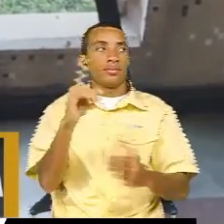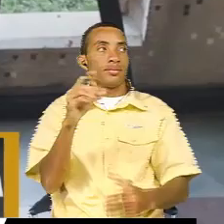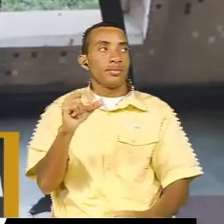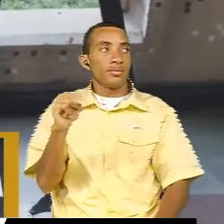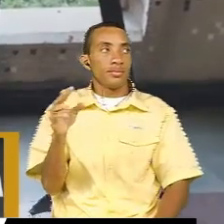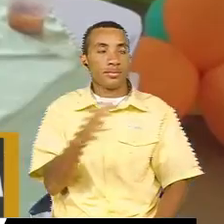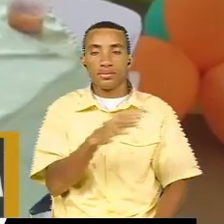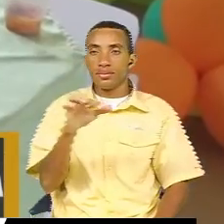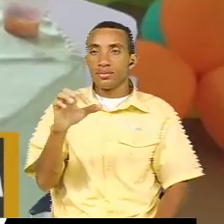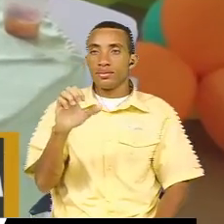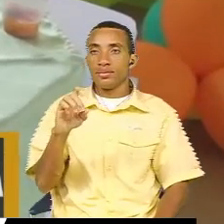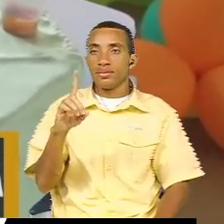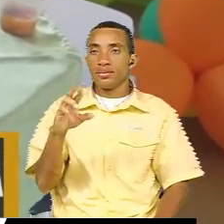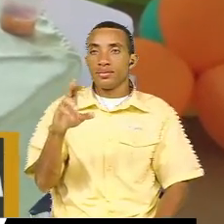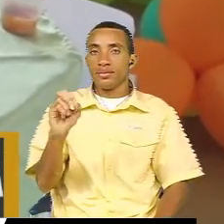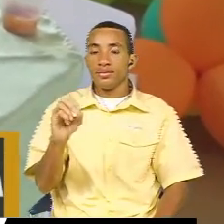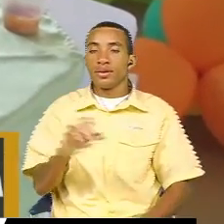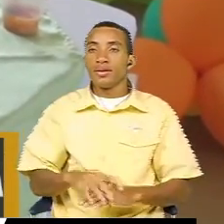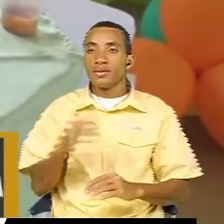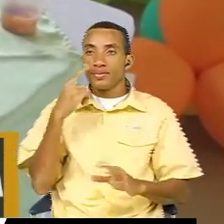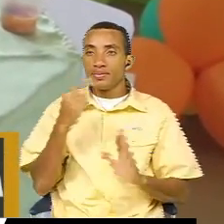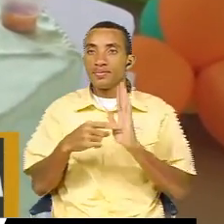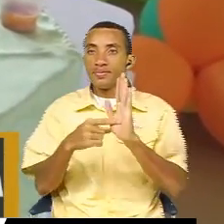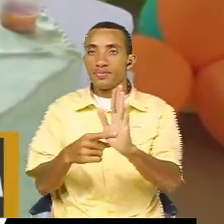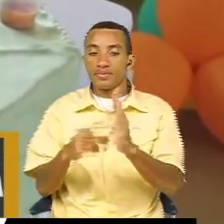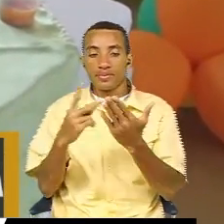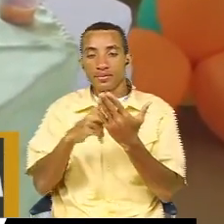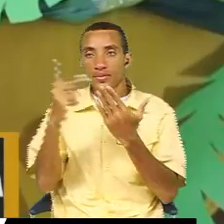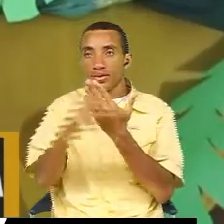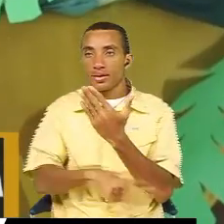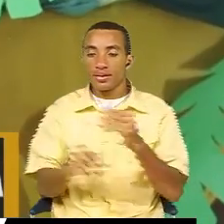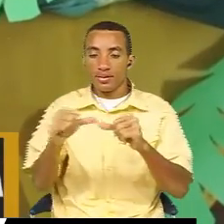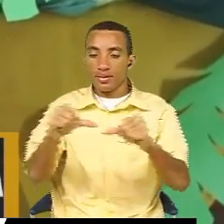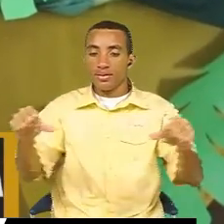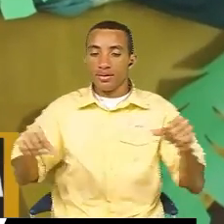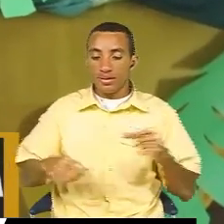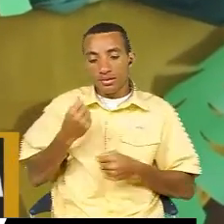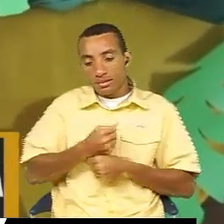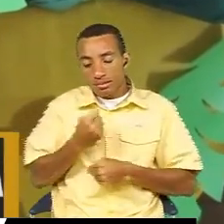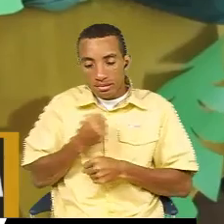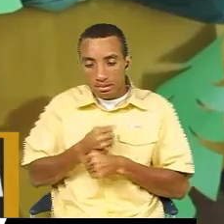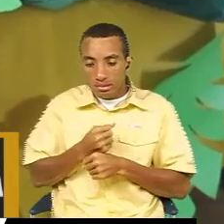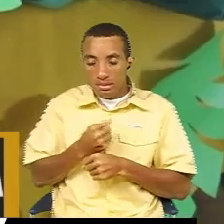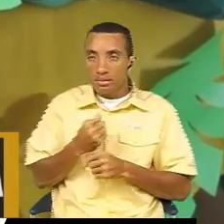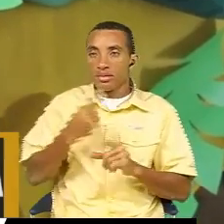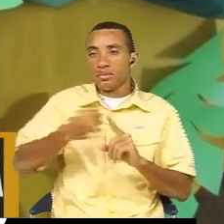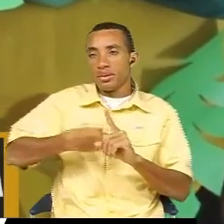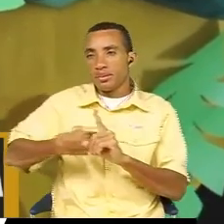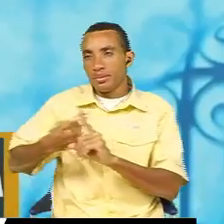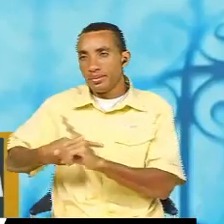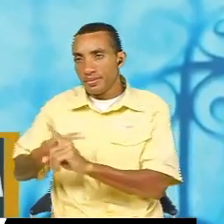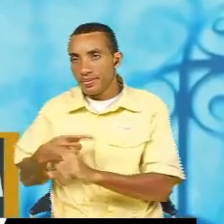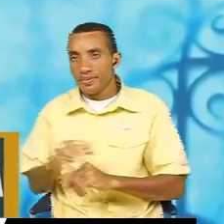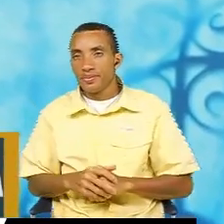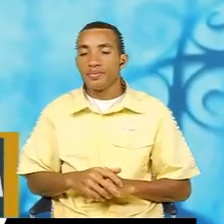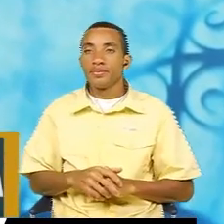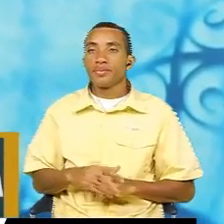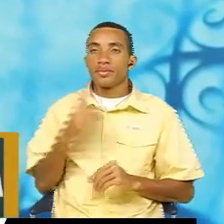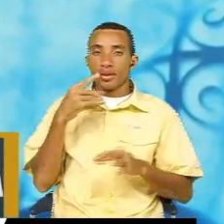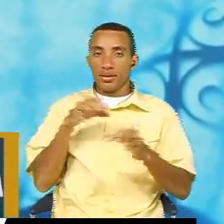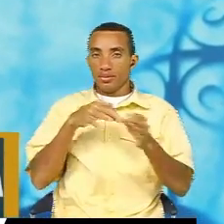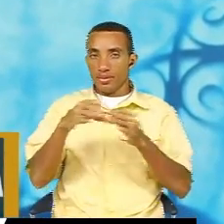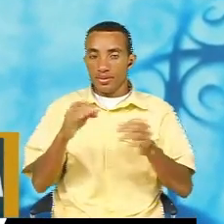semana claveriana realizaron su jornada de muestras de proyectos de aula, trabajados durante varios meses en la institución. Te lo voy a explicar sobre el